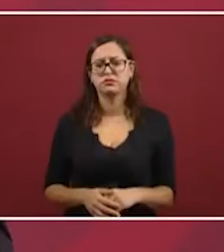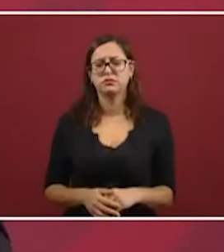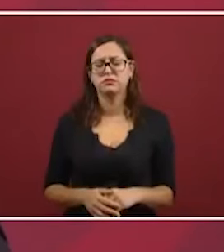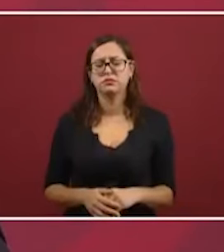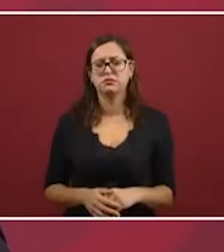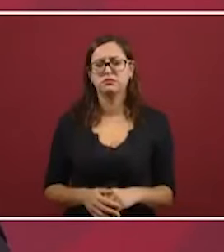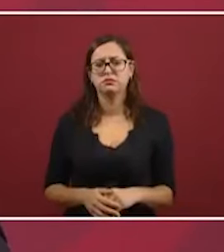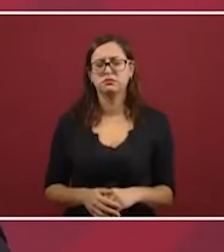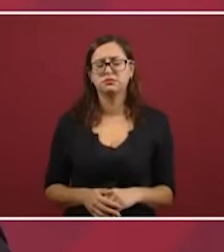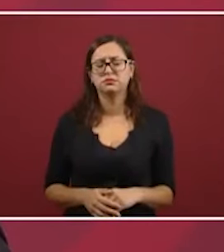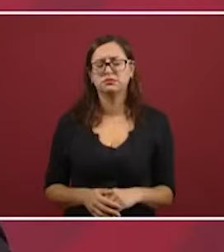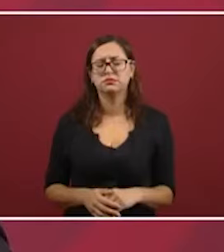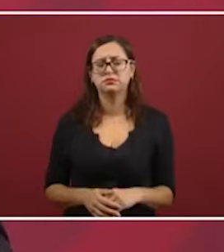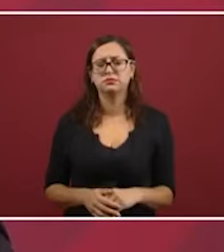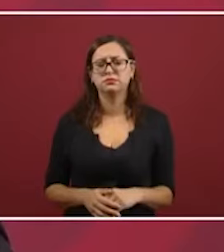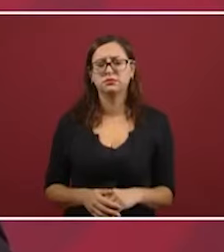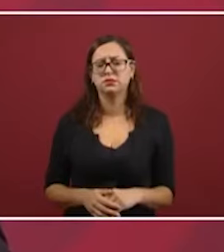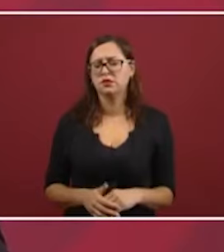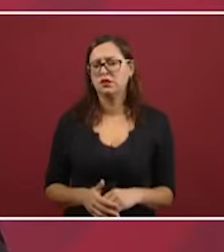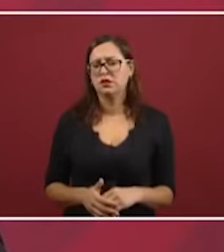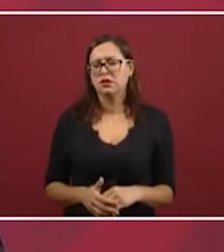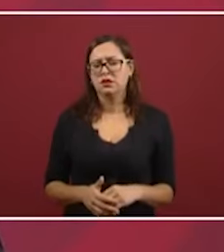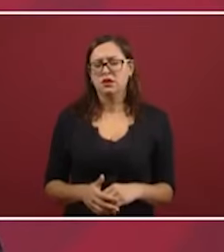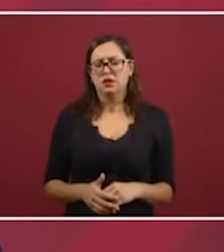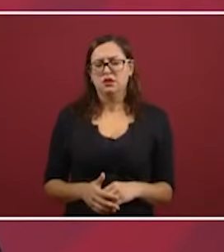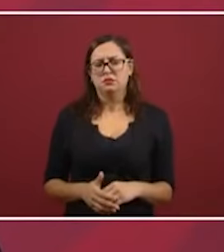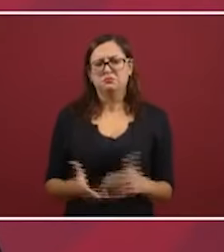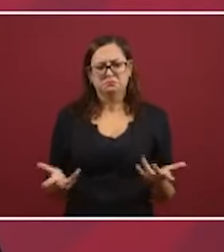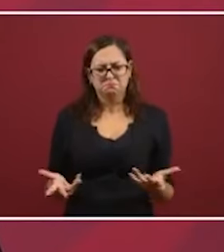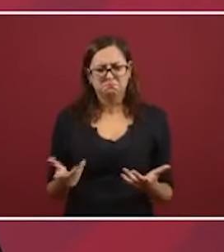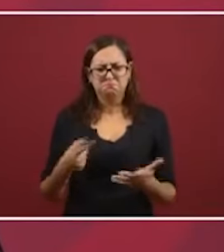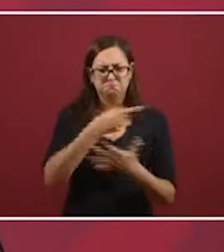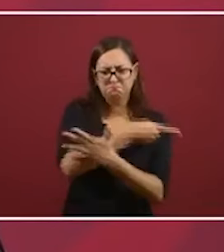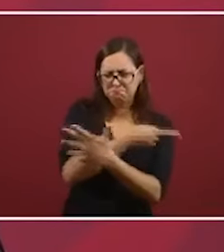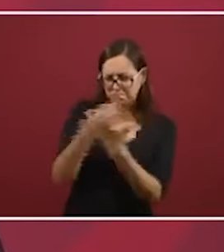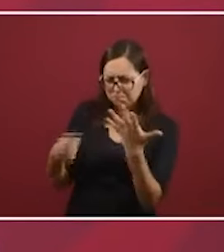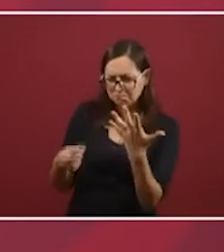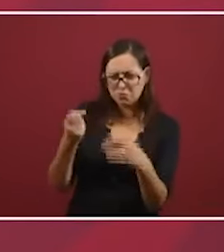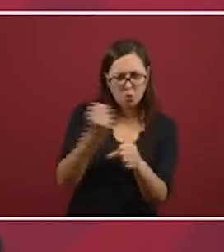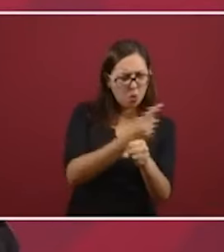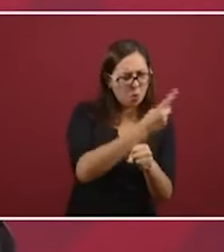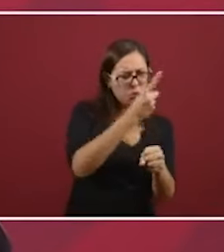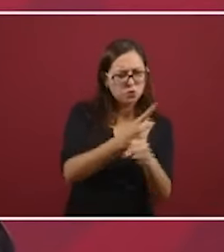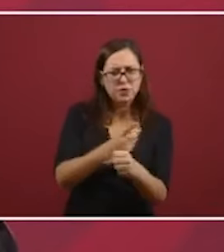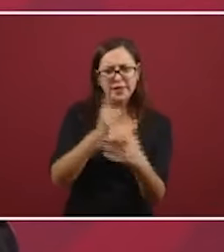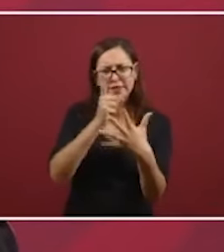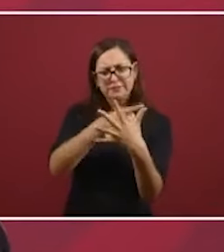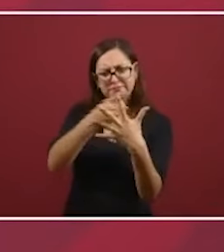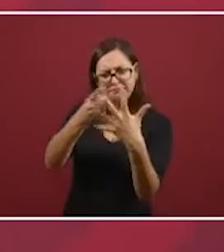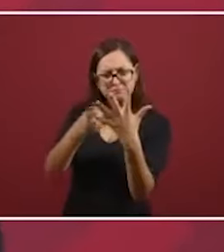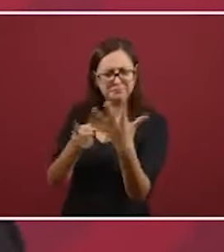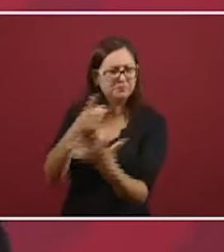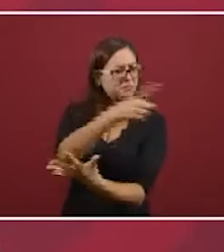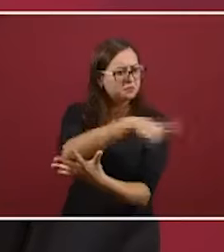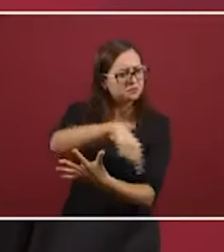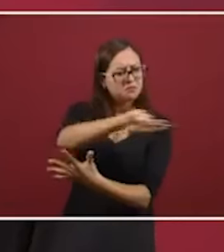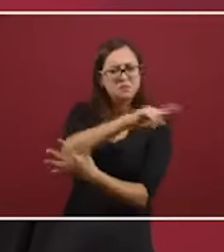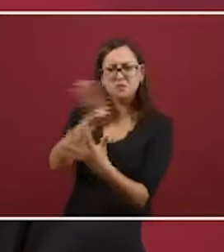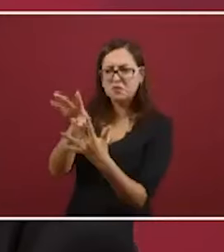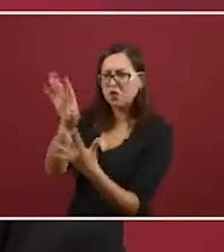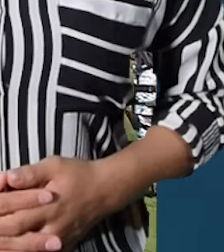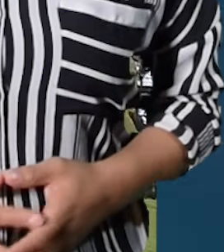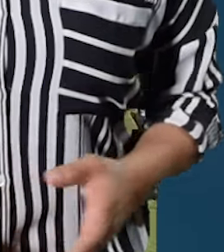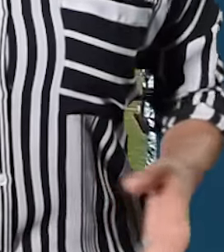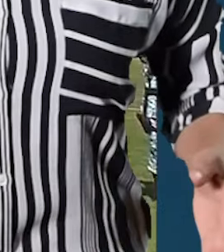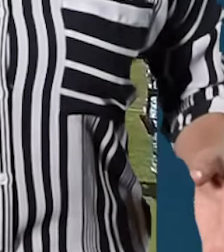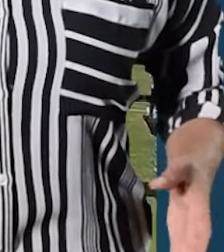hay otro tipo de oportunidades, pero en esencia no se va a despedir a